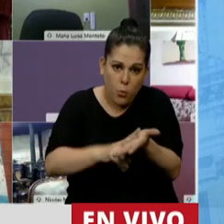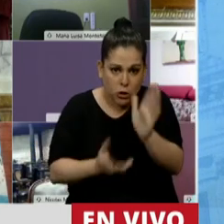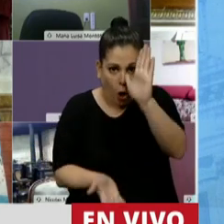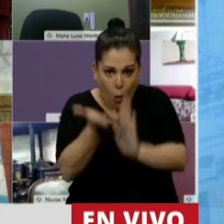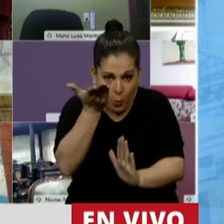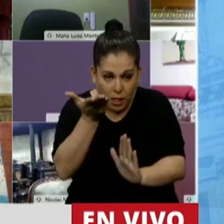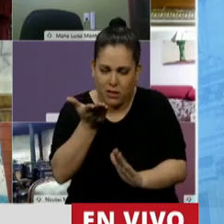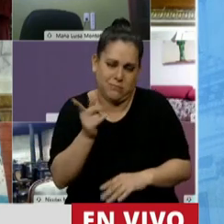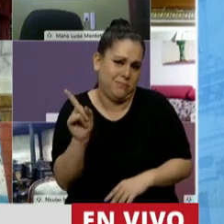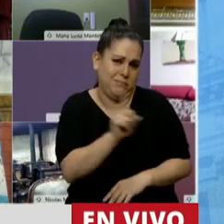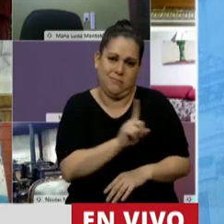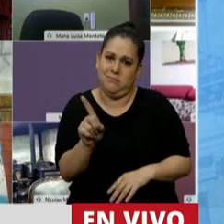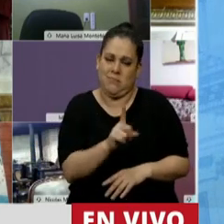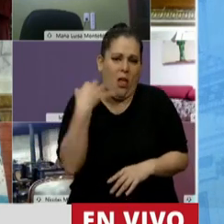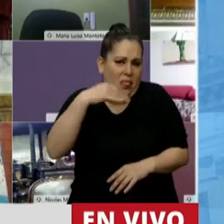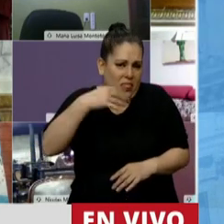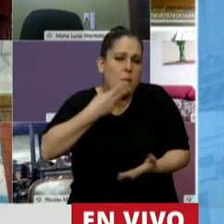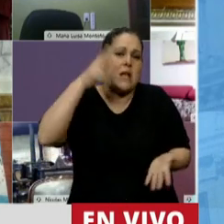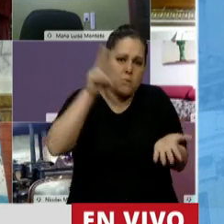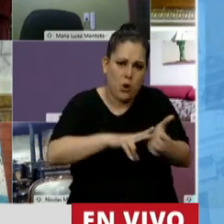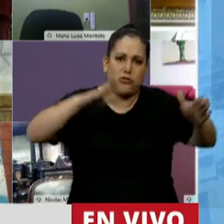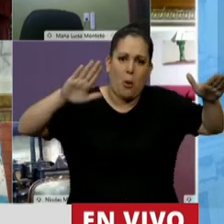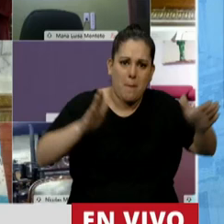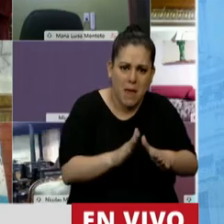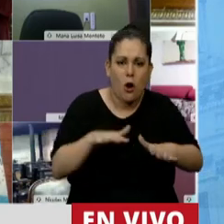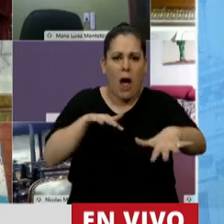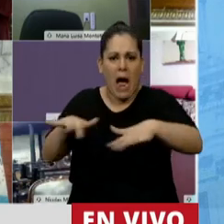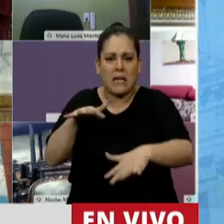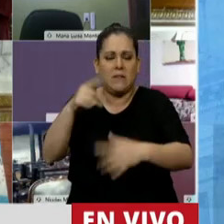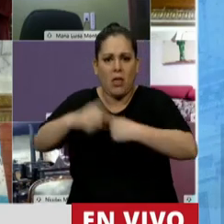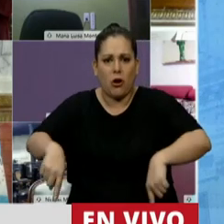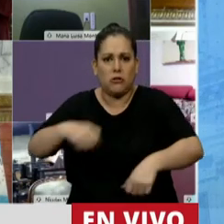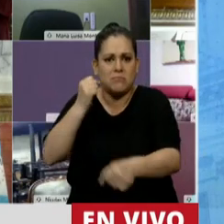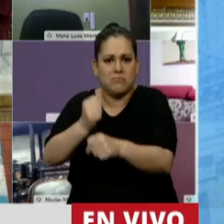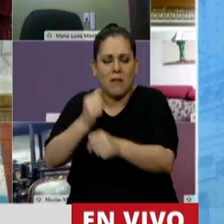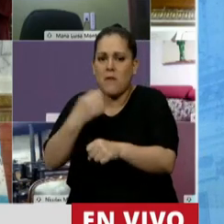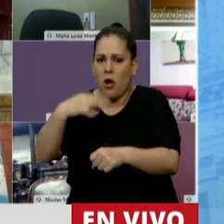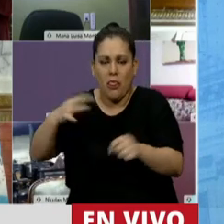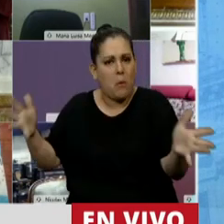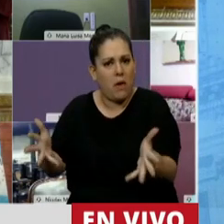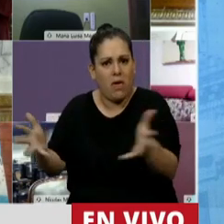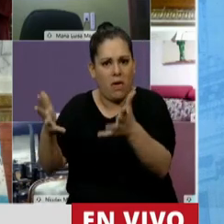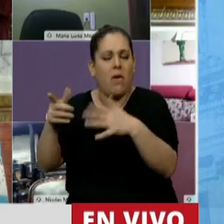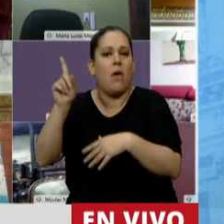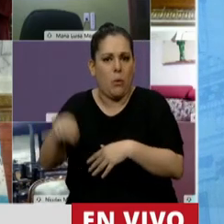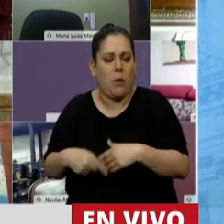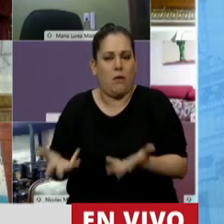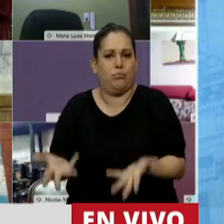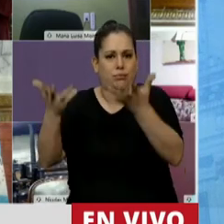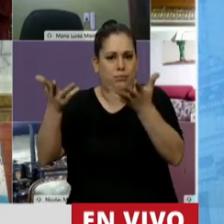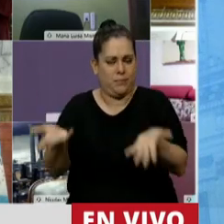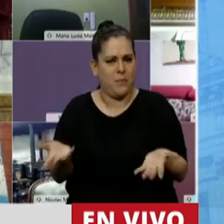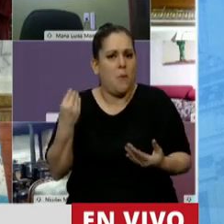se sale reduciendo y estimulando la actividad económica. Y digo esto porque parece durante décadas en